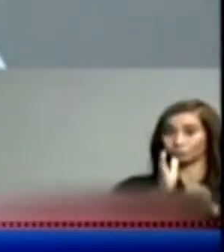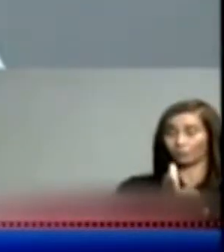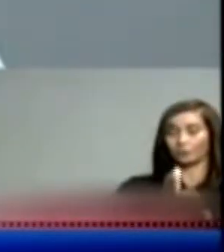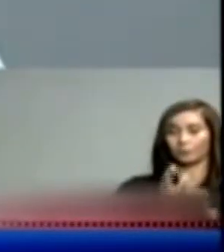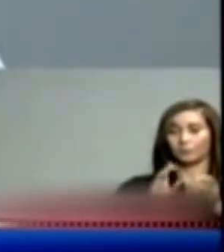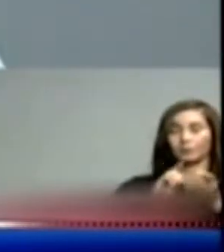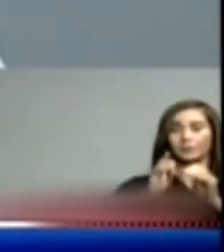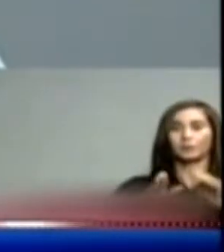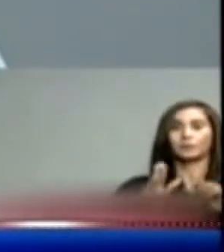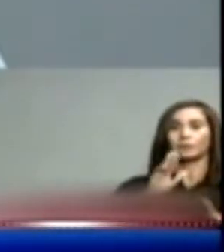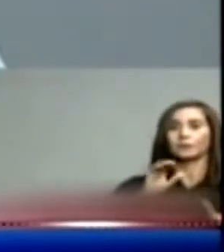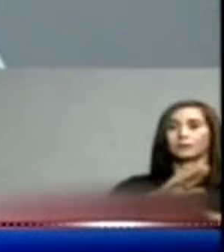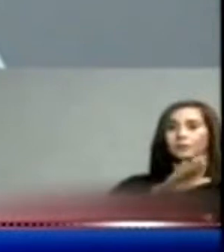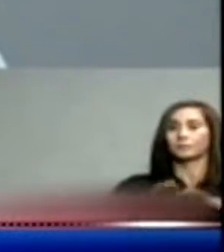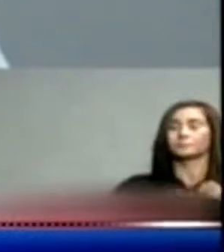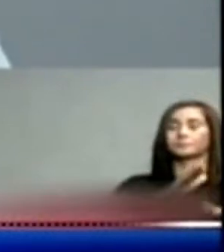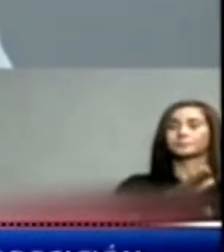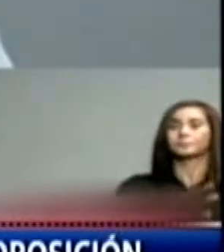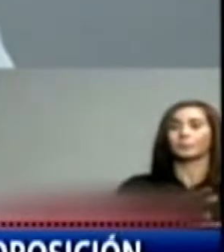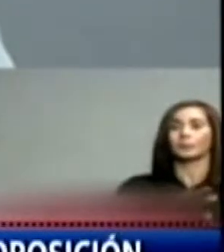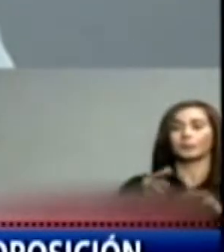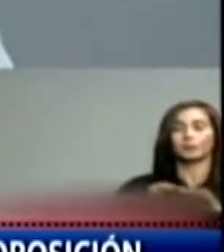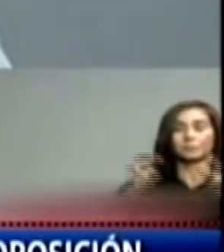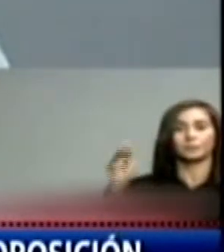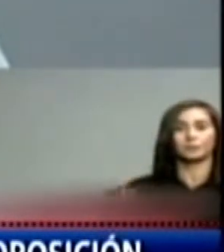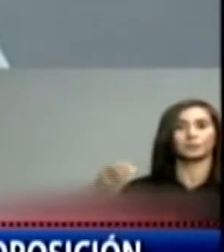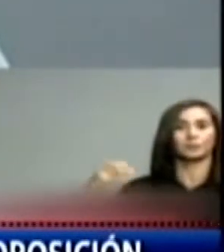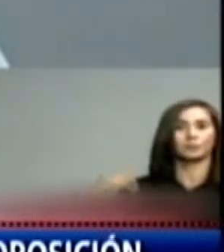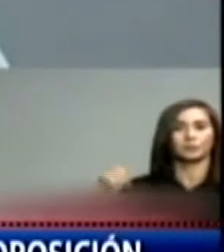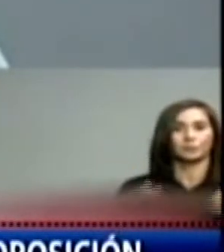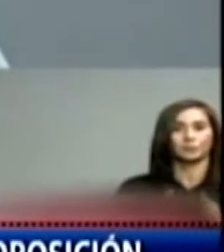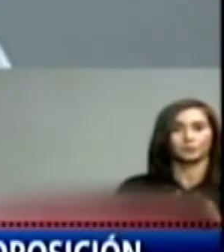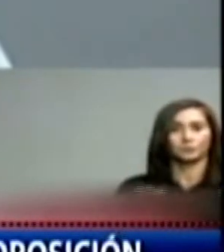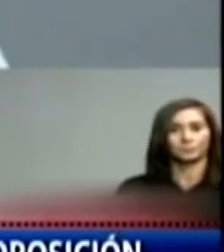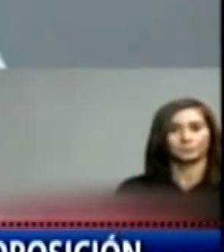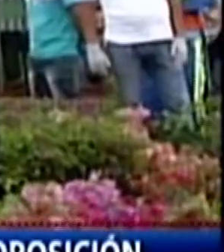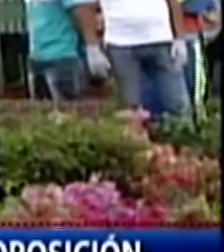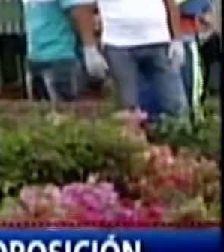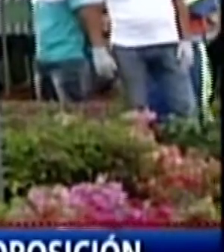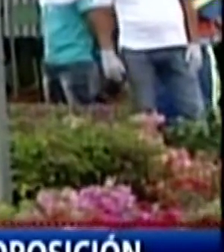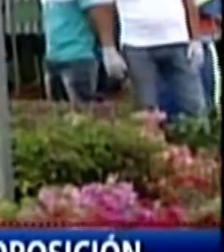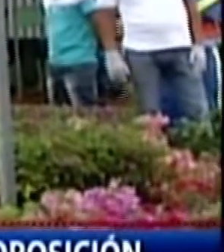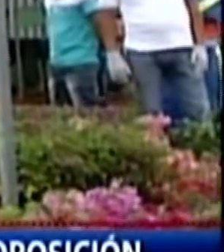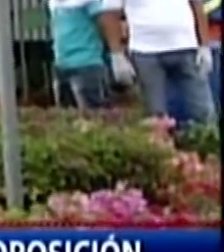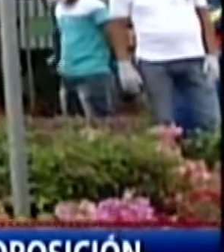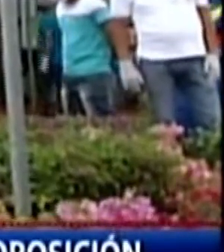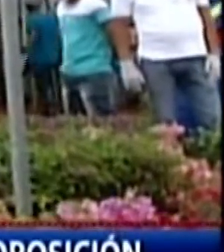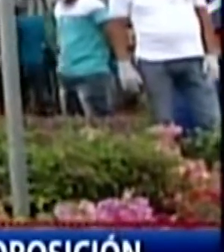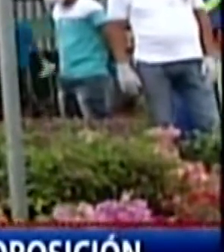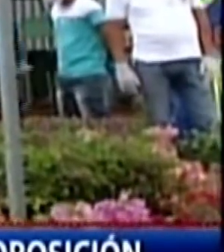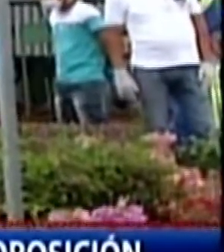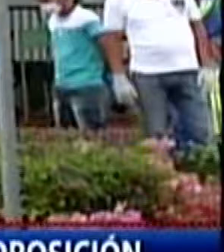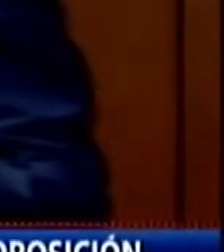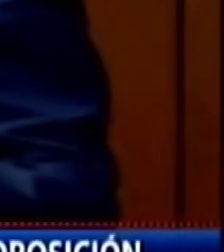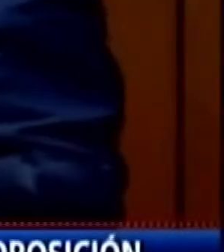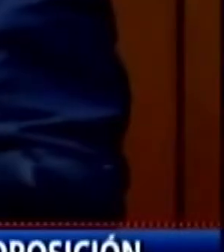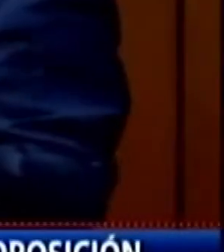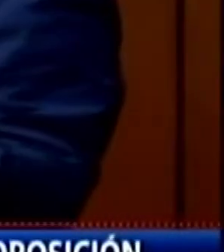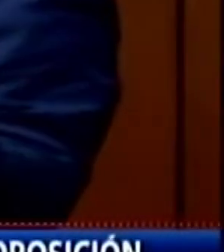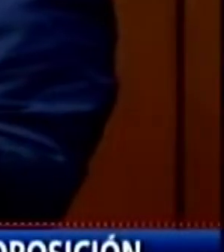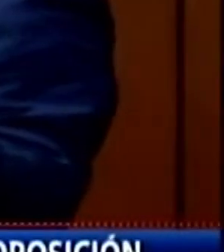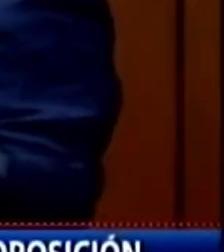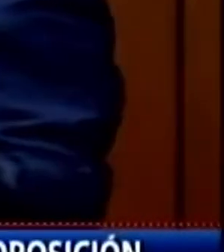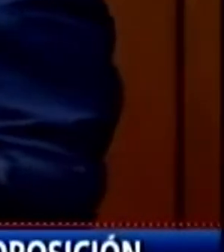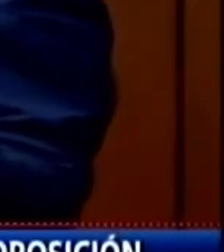Rafael Sánchez Cárdenas defendió la transparencia de las cifras que presenta ese ministerio sobre la presencia del COVID-19 en el país ante